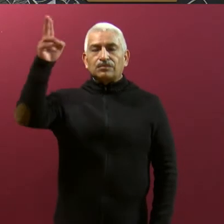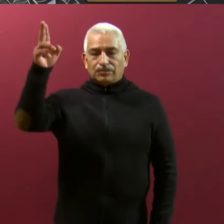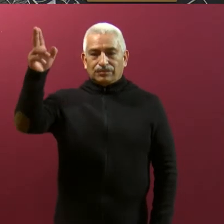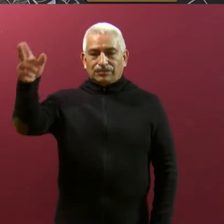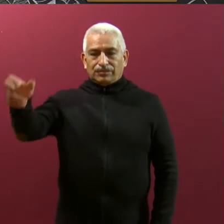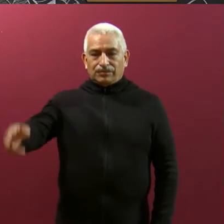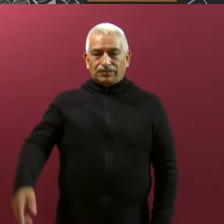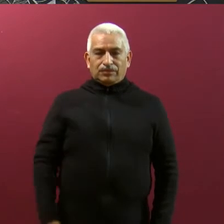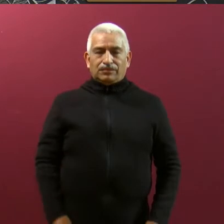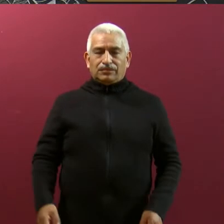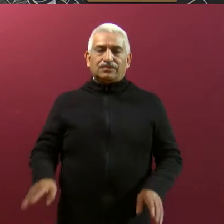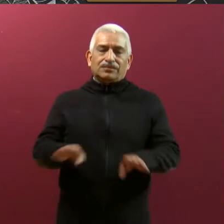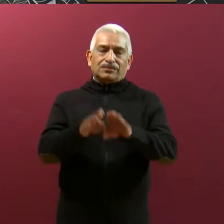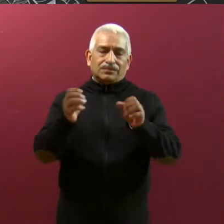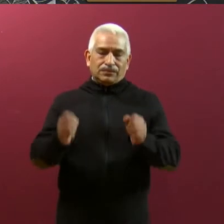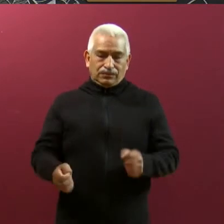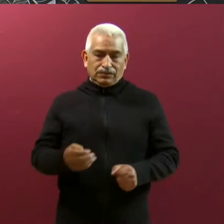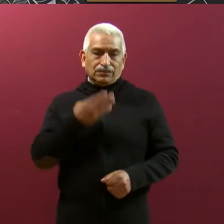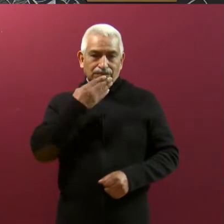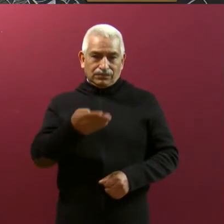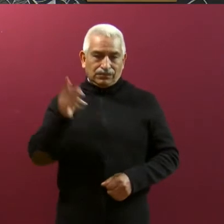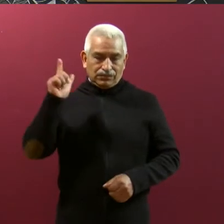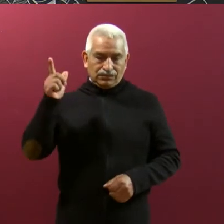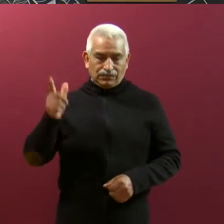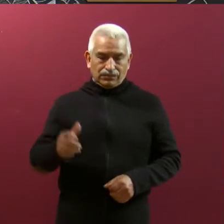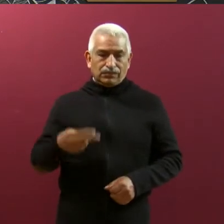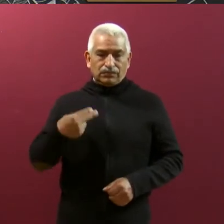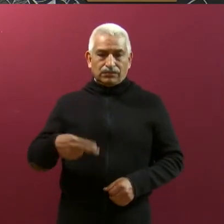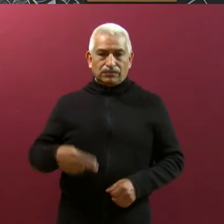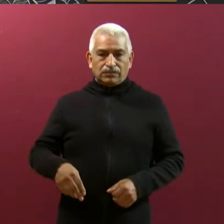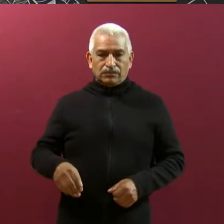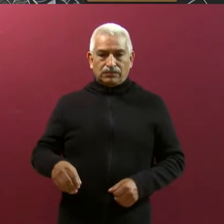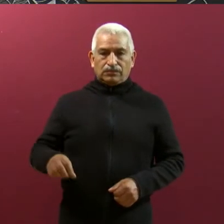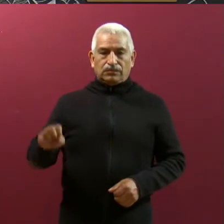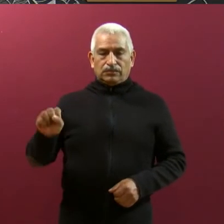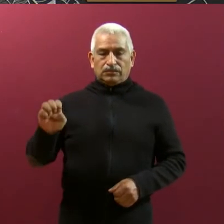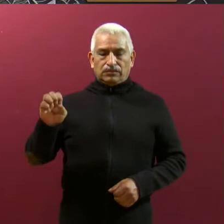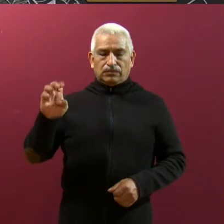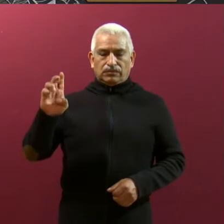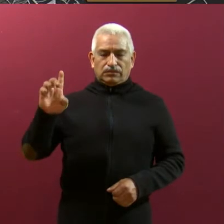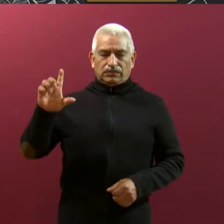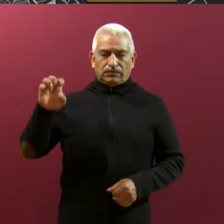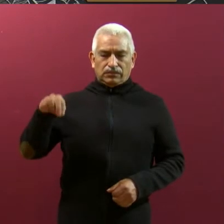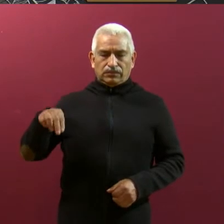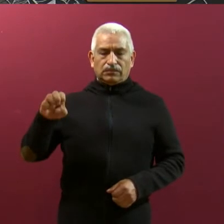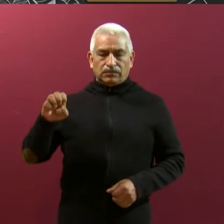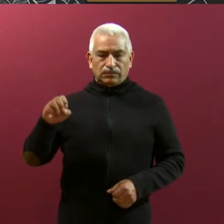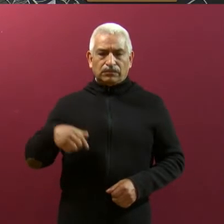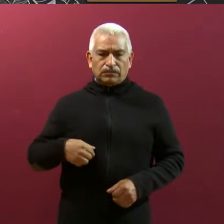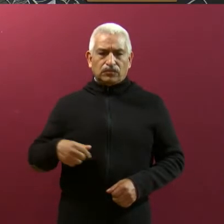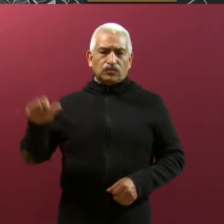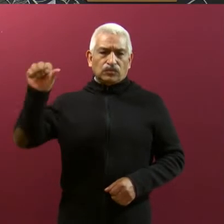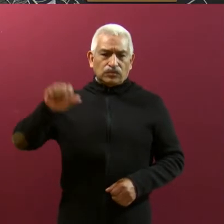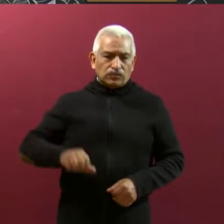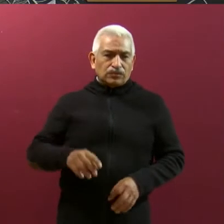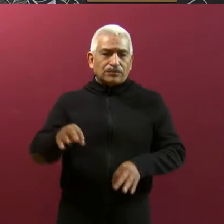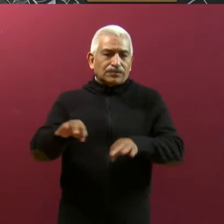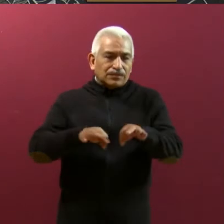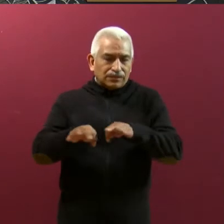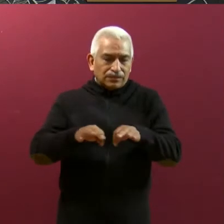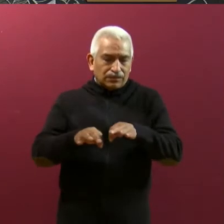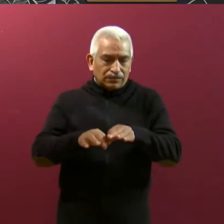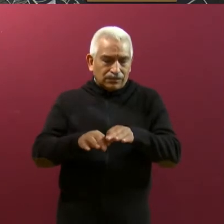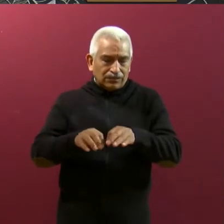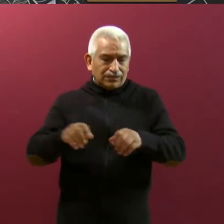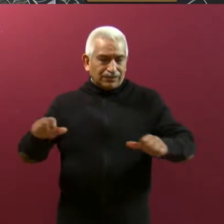Hola, ¿qué tal? ¿Cómo están? Mi nombre es Maestra Selene. Hoy vamos a trabajar una actividad